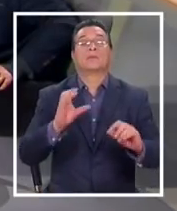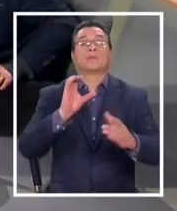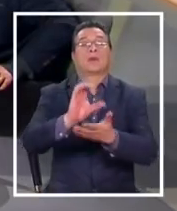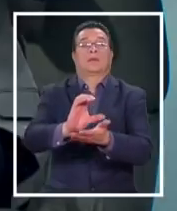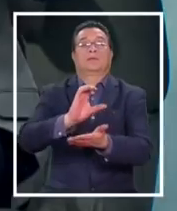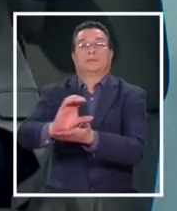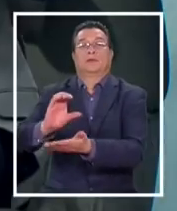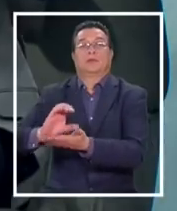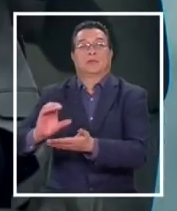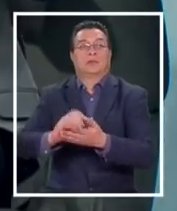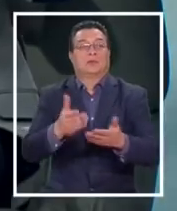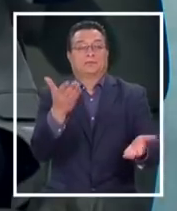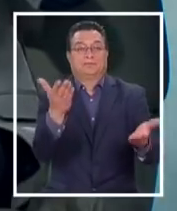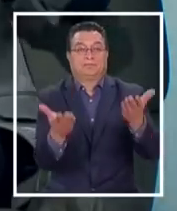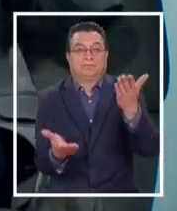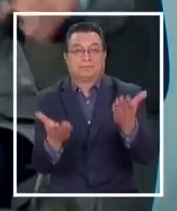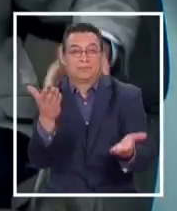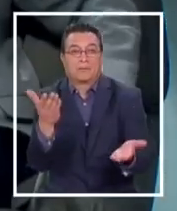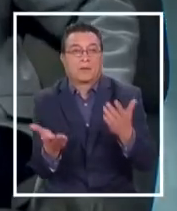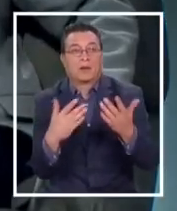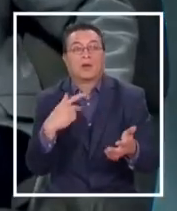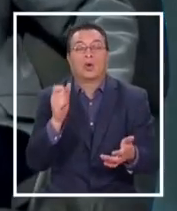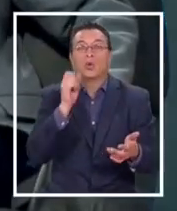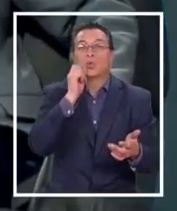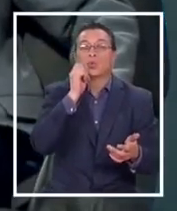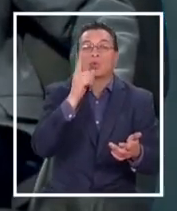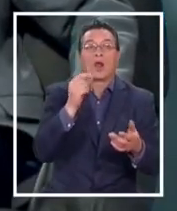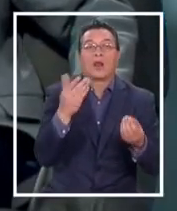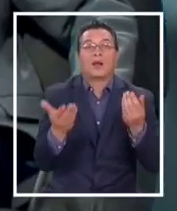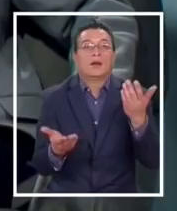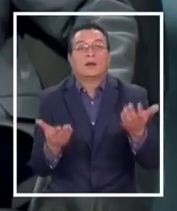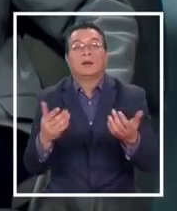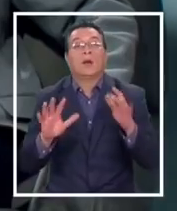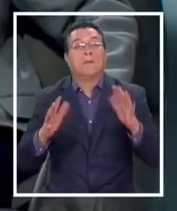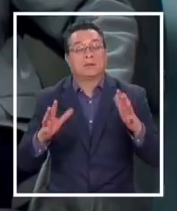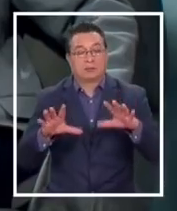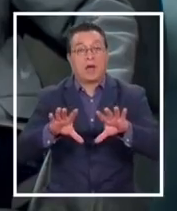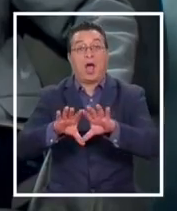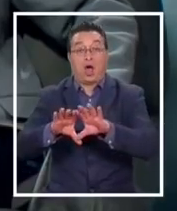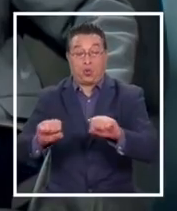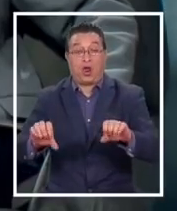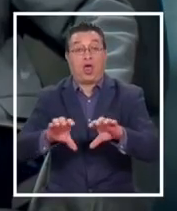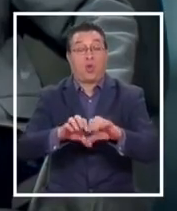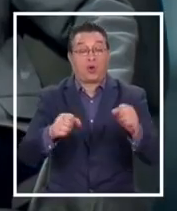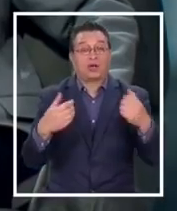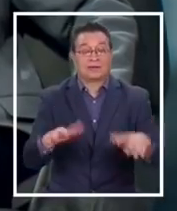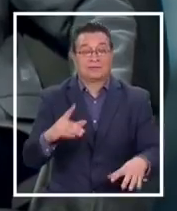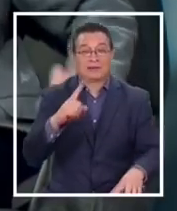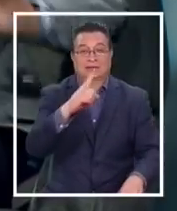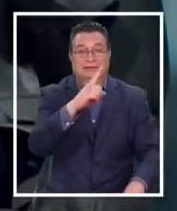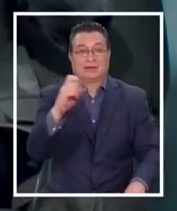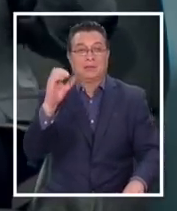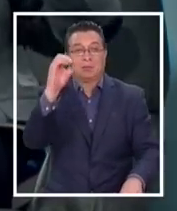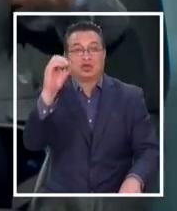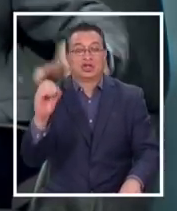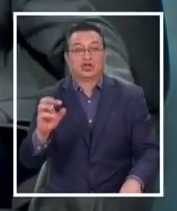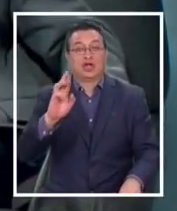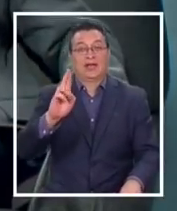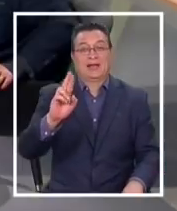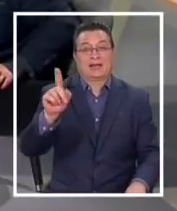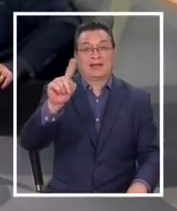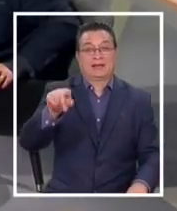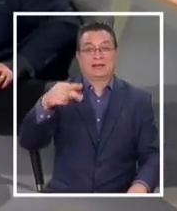que comparemos, como dice Matías, ¿cuán lejos estamos? Porque parece que hay un acuerdo en cuanto al 100% del registro social de hogares.